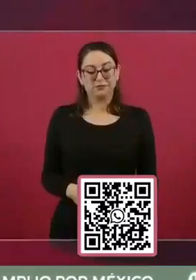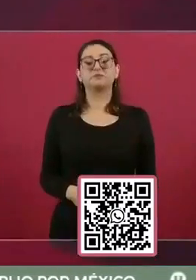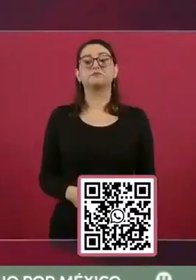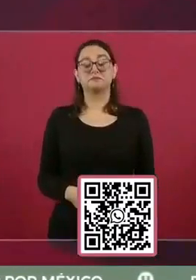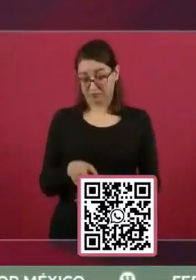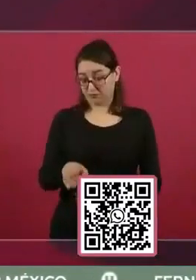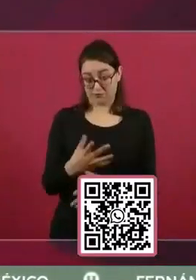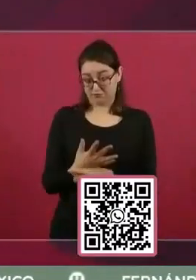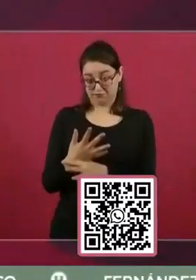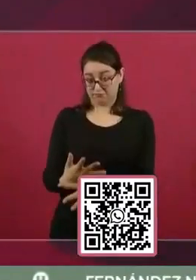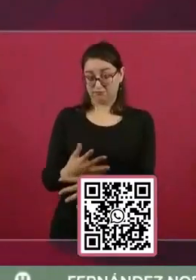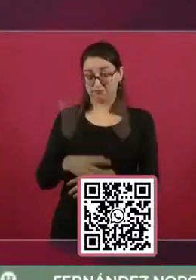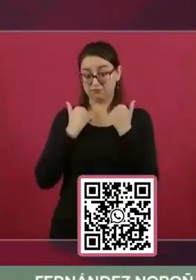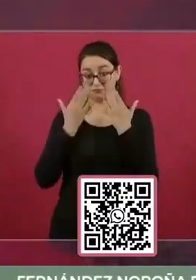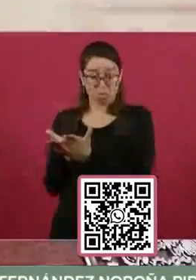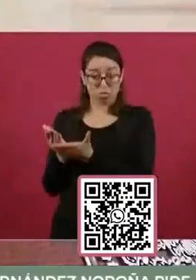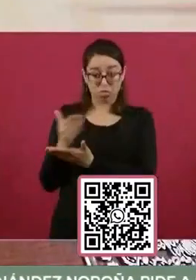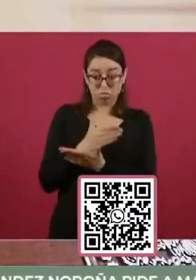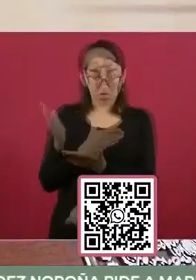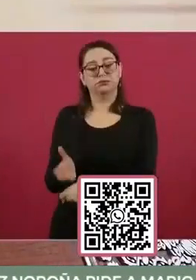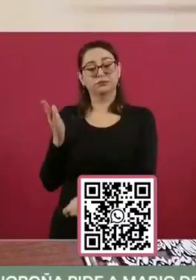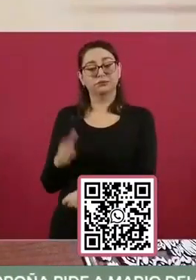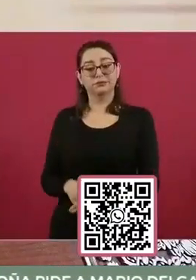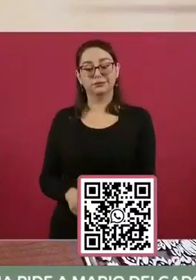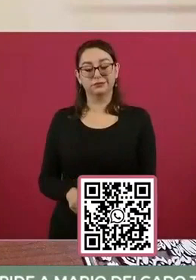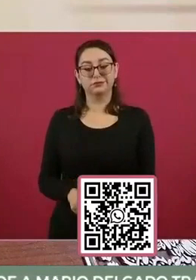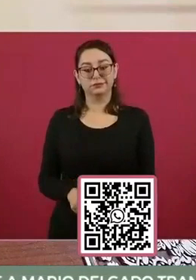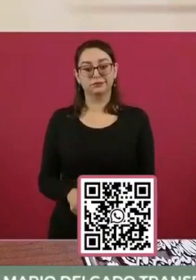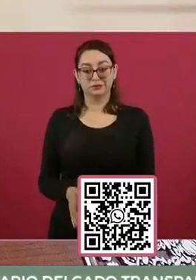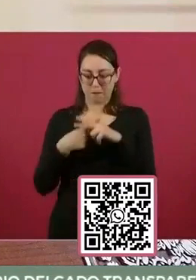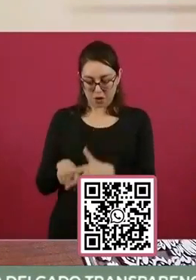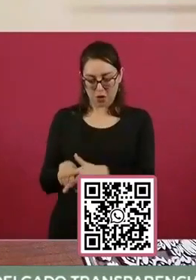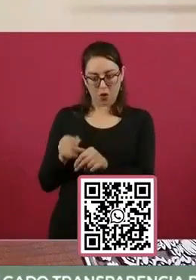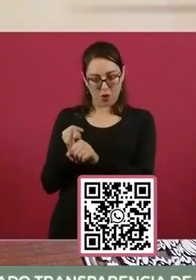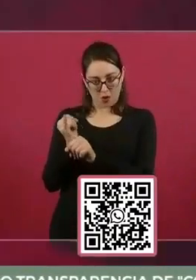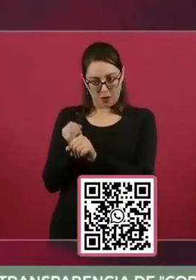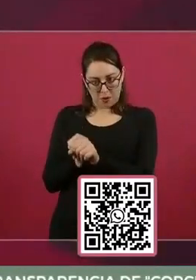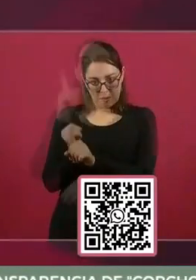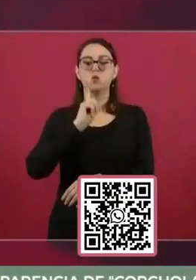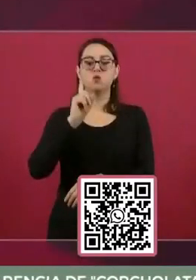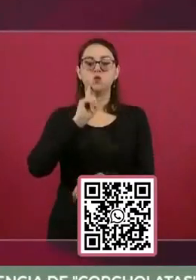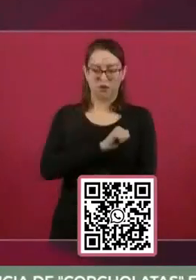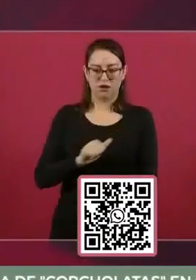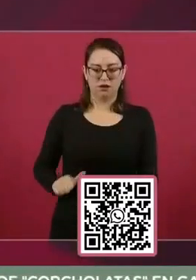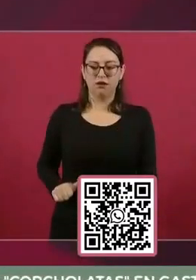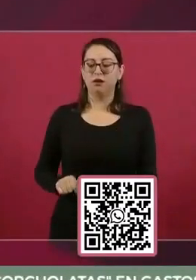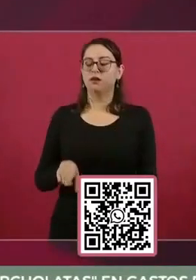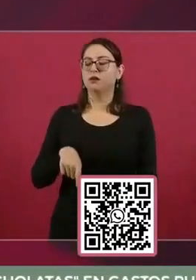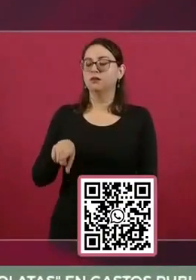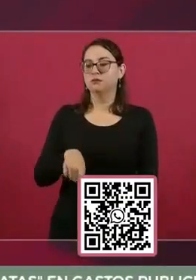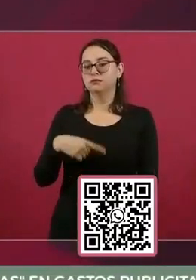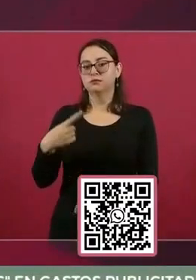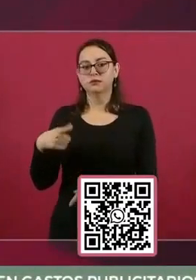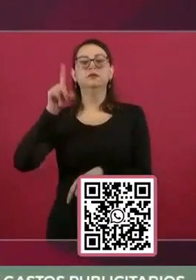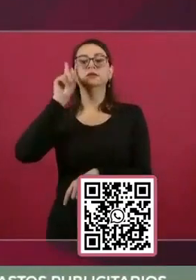No se permite la impunidad y se va a hacer una investigación sobre este tema. Ya se habló con